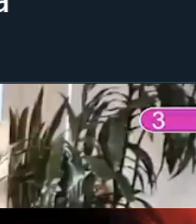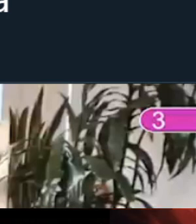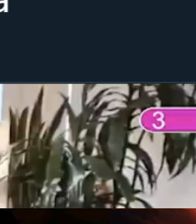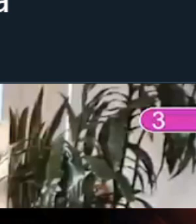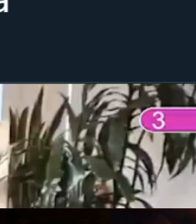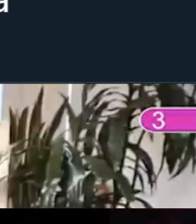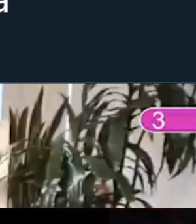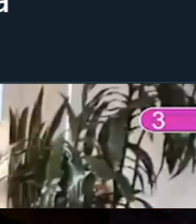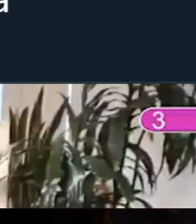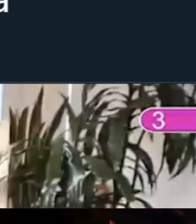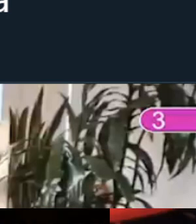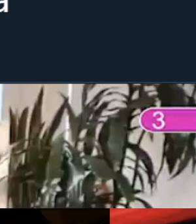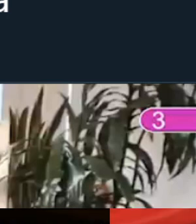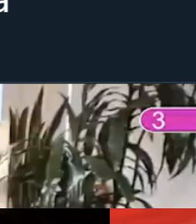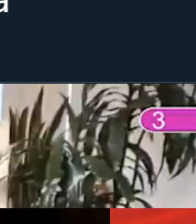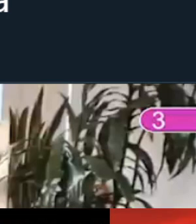ganar más que el presidente.